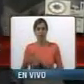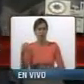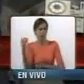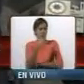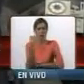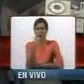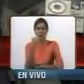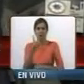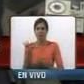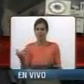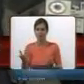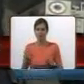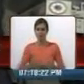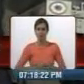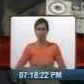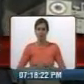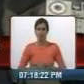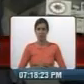llevar